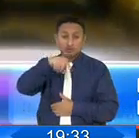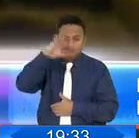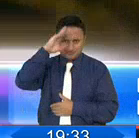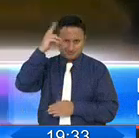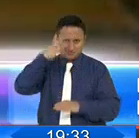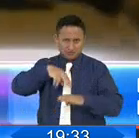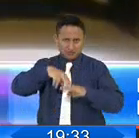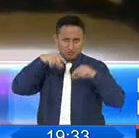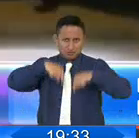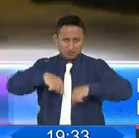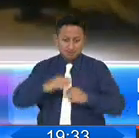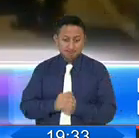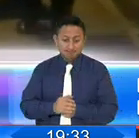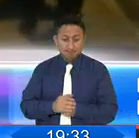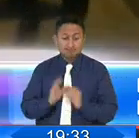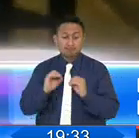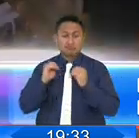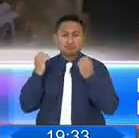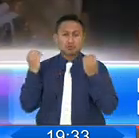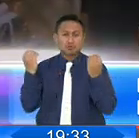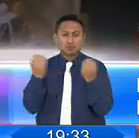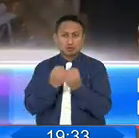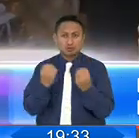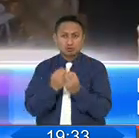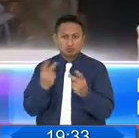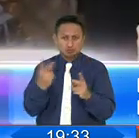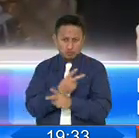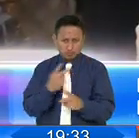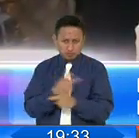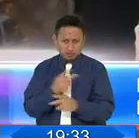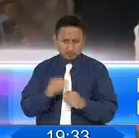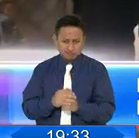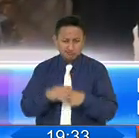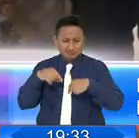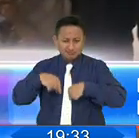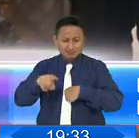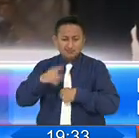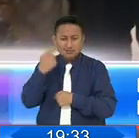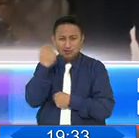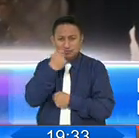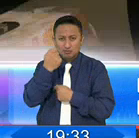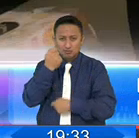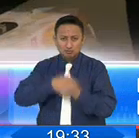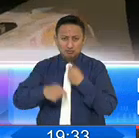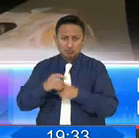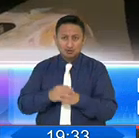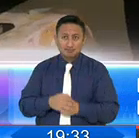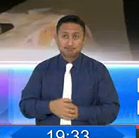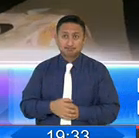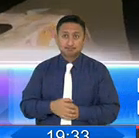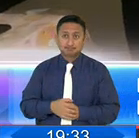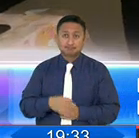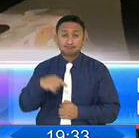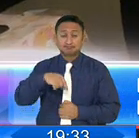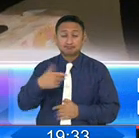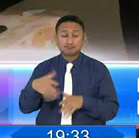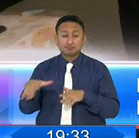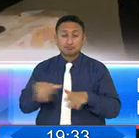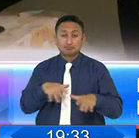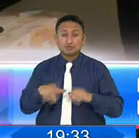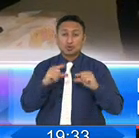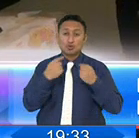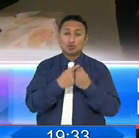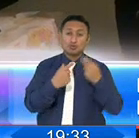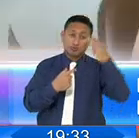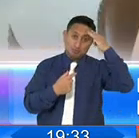Nacional desarticular una presunta organización delictiva dedicada al tráfico internacional de drogas en coordinación con